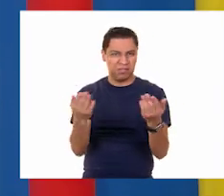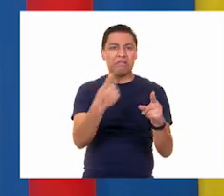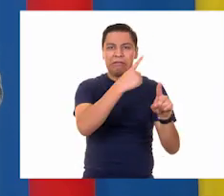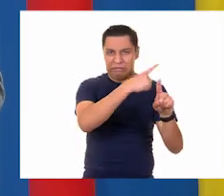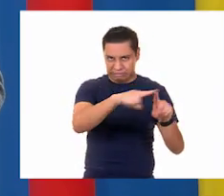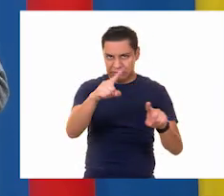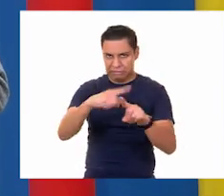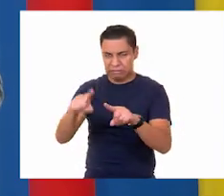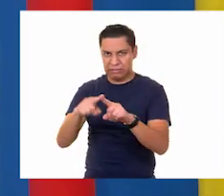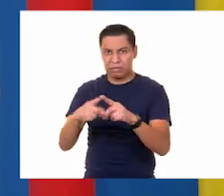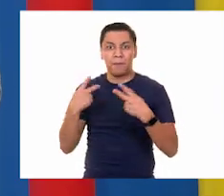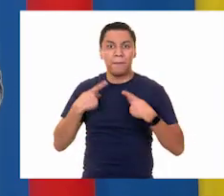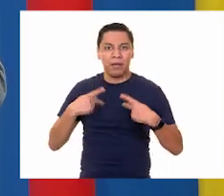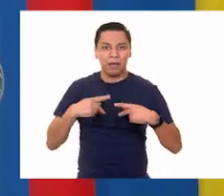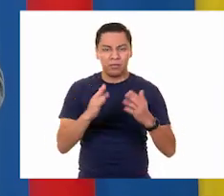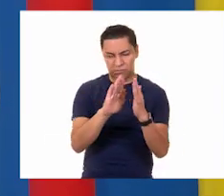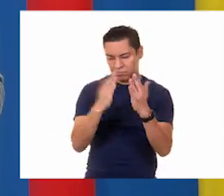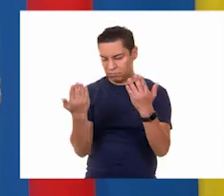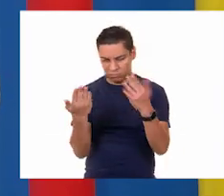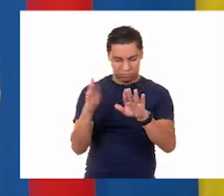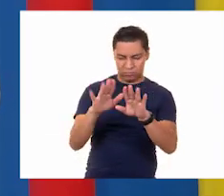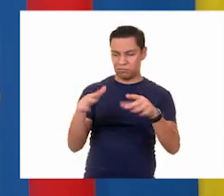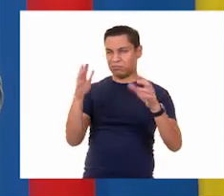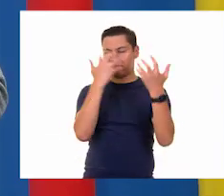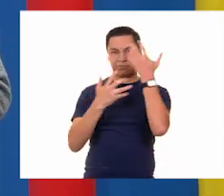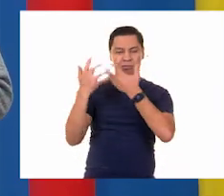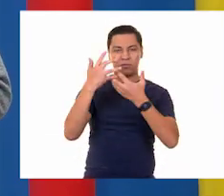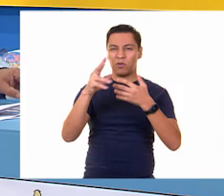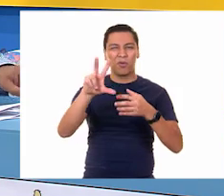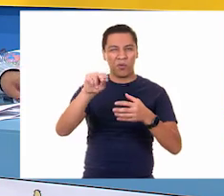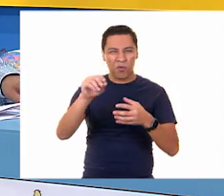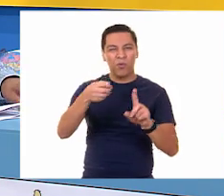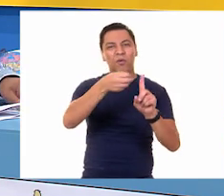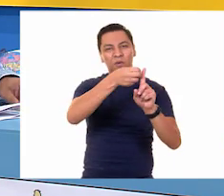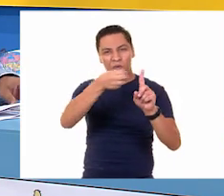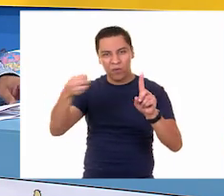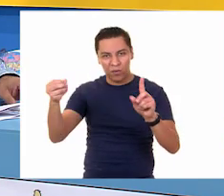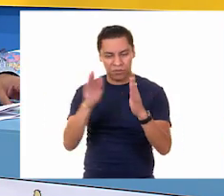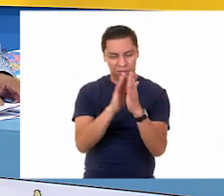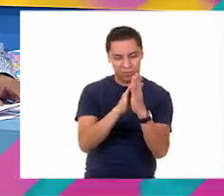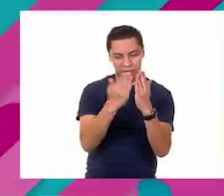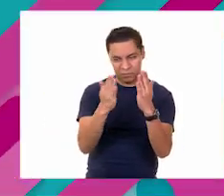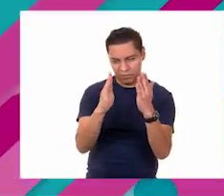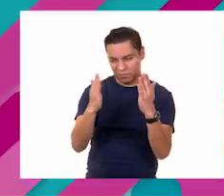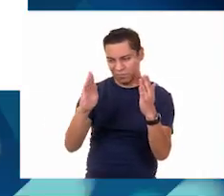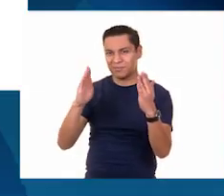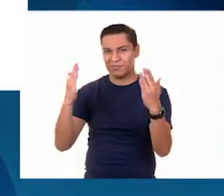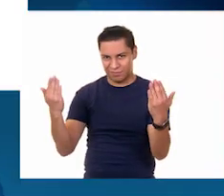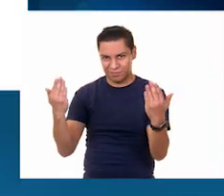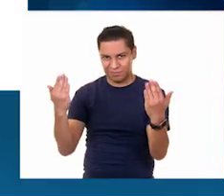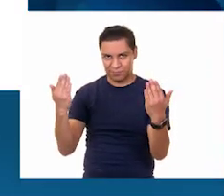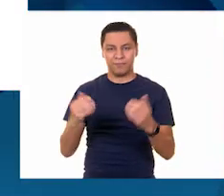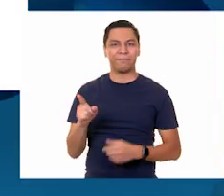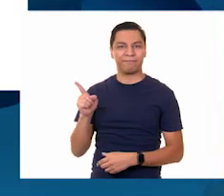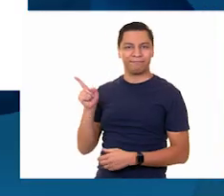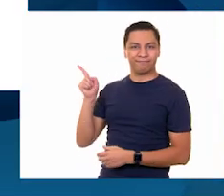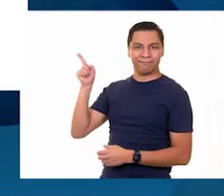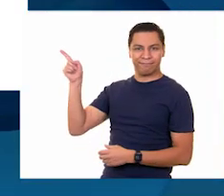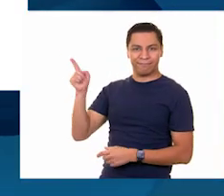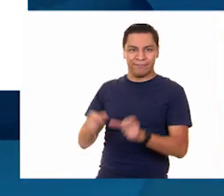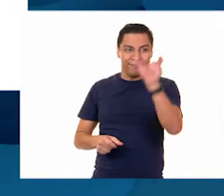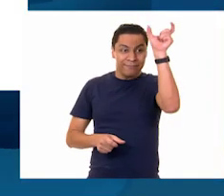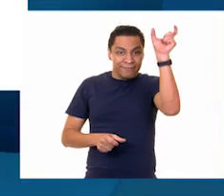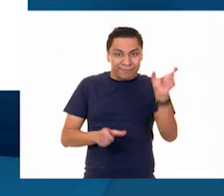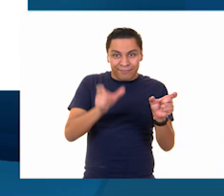que los lectores puedan seguir el texto sin equivocarse. ¿Ya? Lo que estamos viendo es el conjunto de columnas